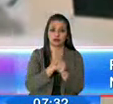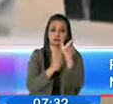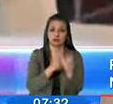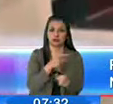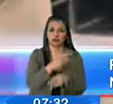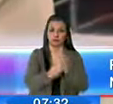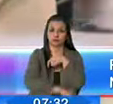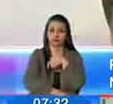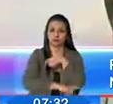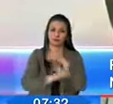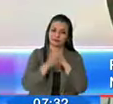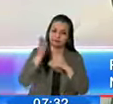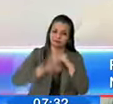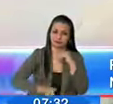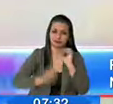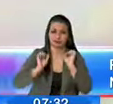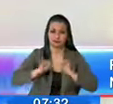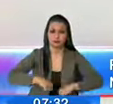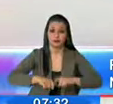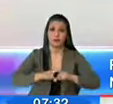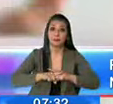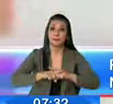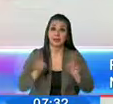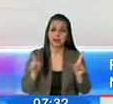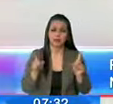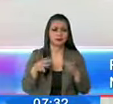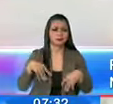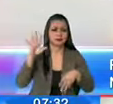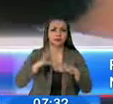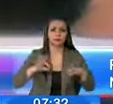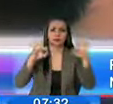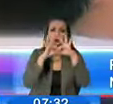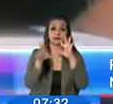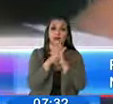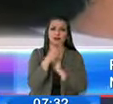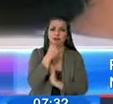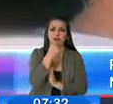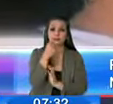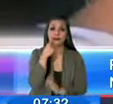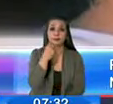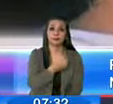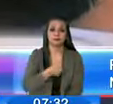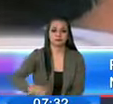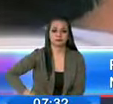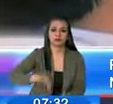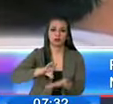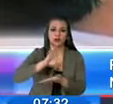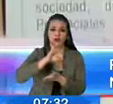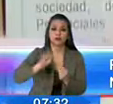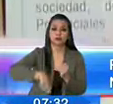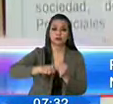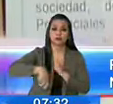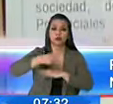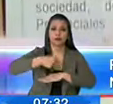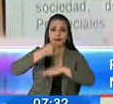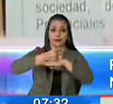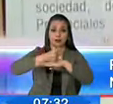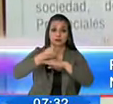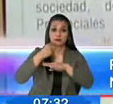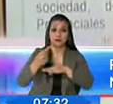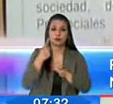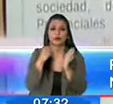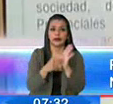prescripción. Aquello sustenta la tesis de fondo, según el presidente del Colegio de Abogados del Guayas. Pero cuando